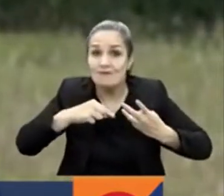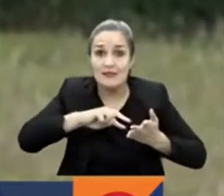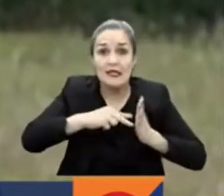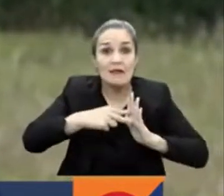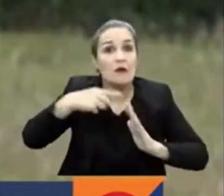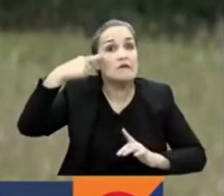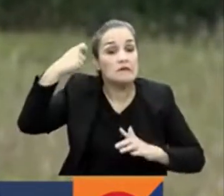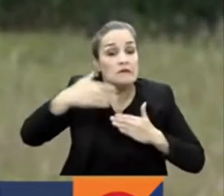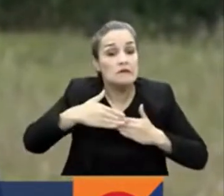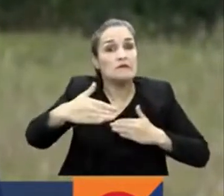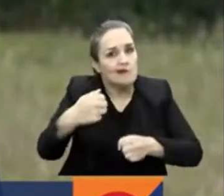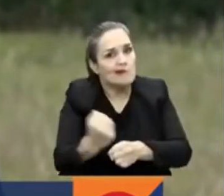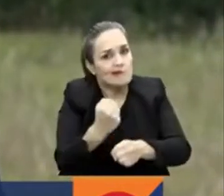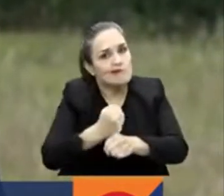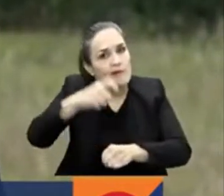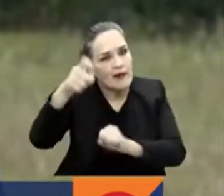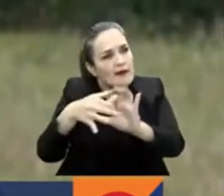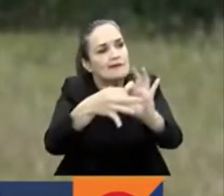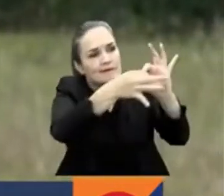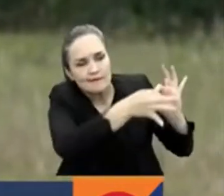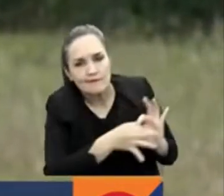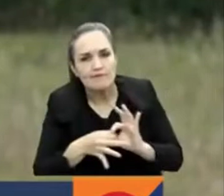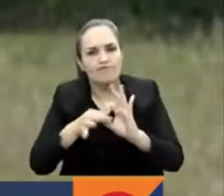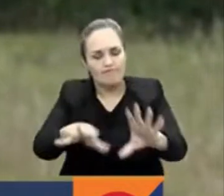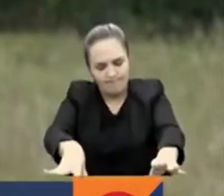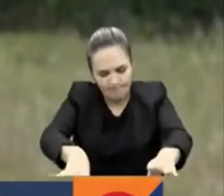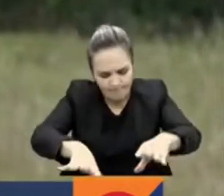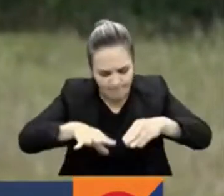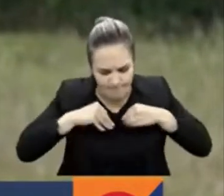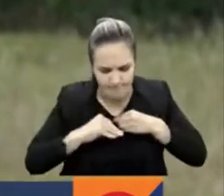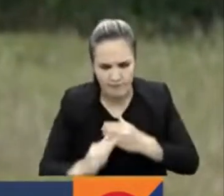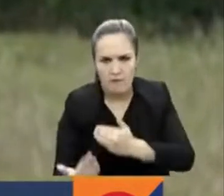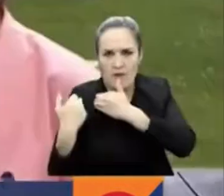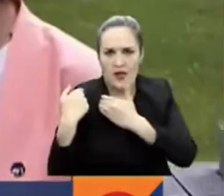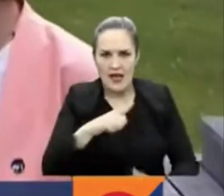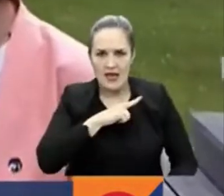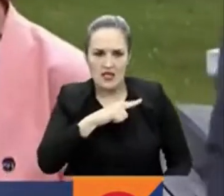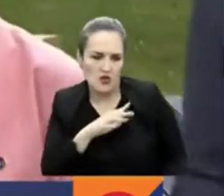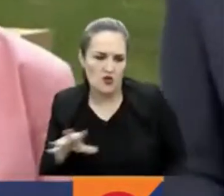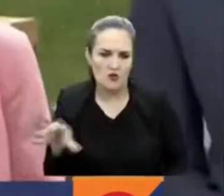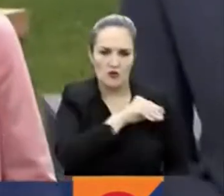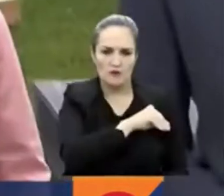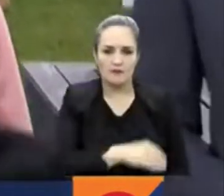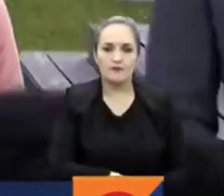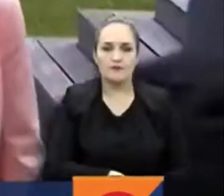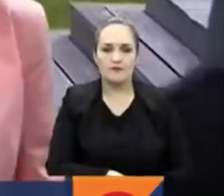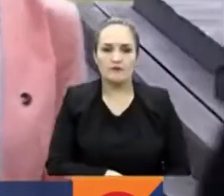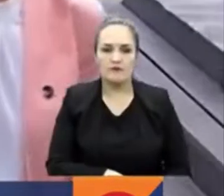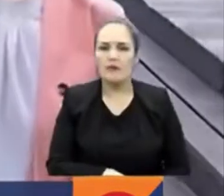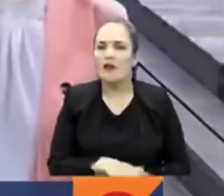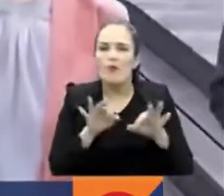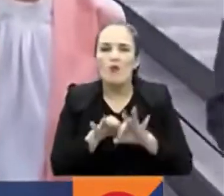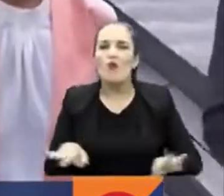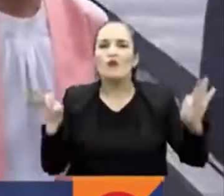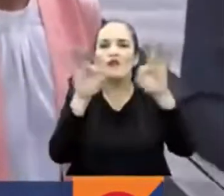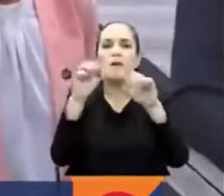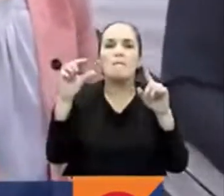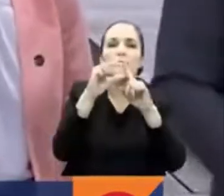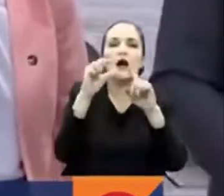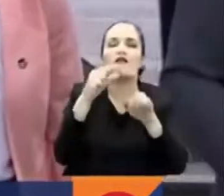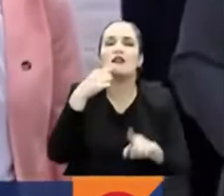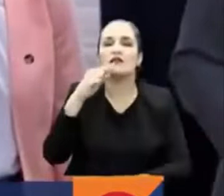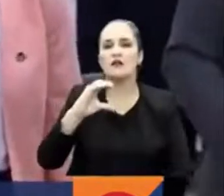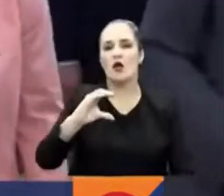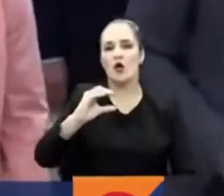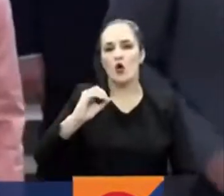a los que nos enfrentamos. Por eso debemos asumir nuestras responsabilidades juntos. Cohesión fue el término más usado durante la cumbre de los líderes que